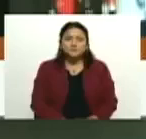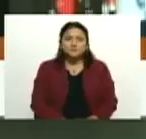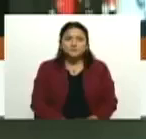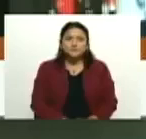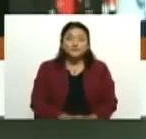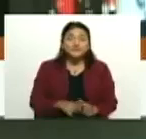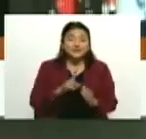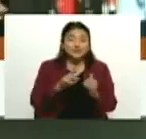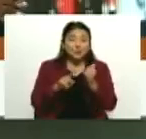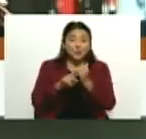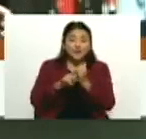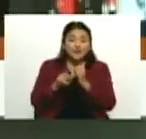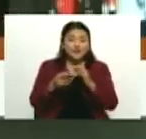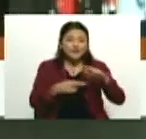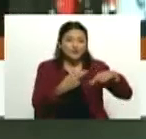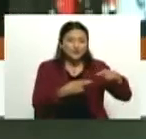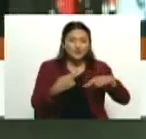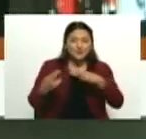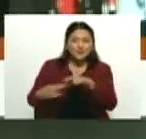revoluciones, ¿no?, todo nace